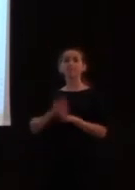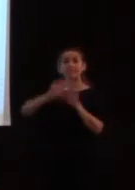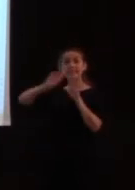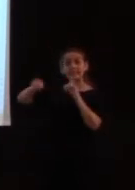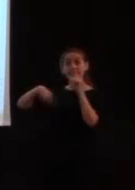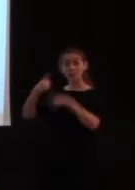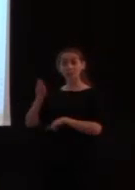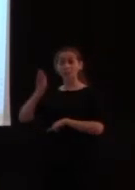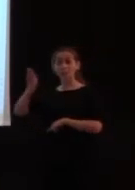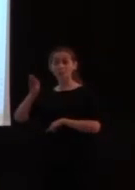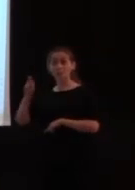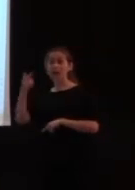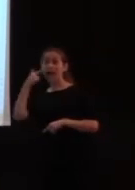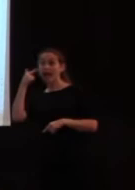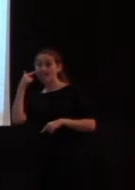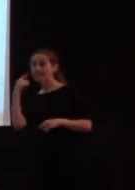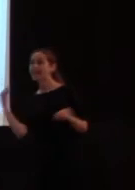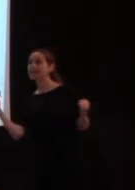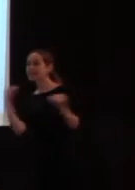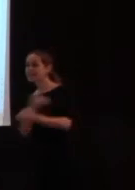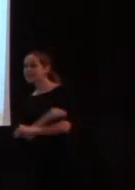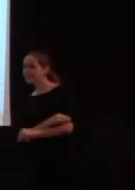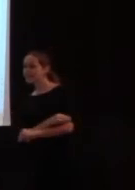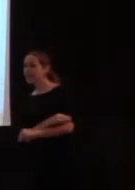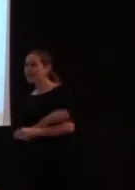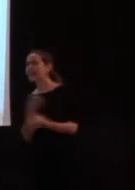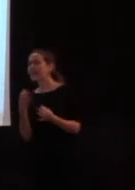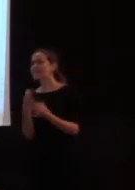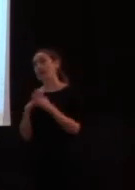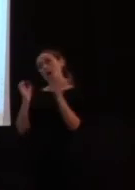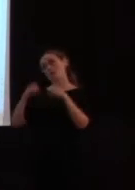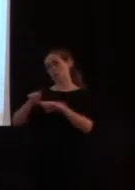ejemplo, ¿vale? ¿Qué quiere decir discrepar? Y uno dice, pues no está de acuerdo, que etc.